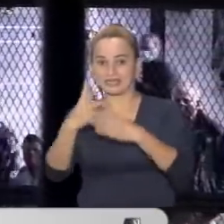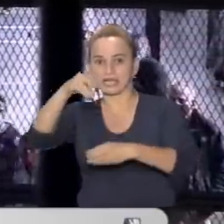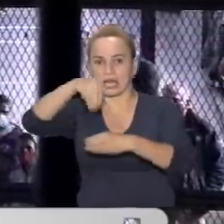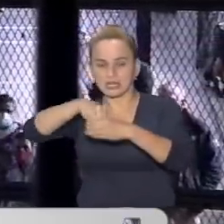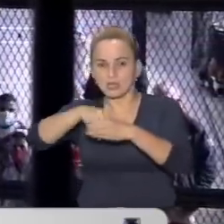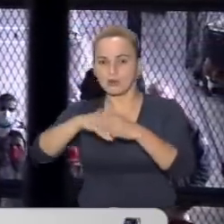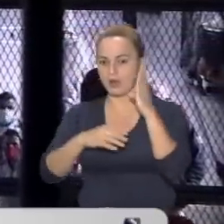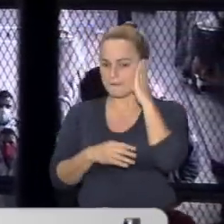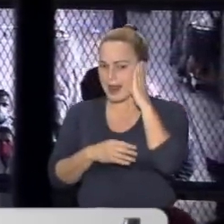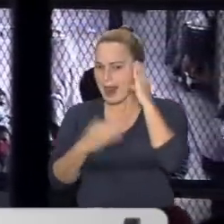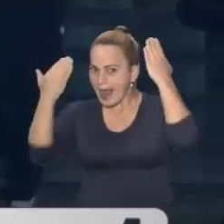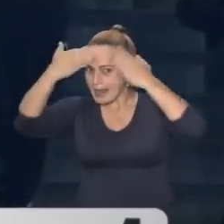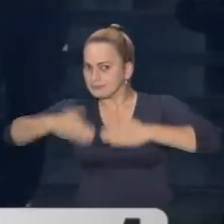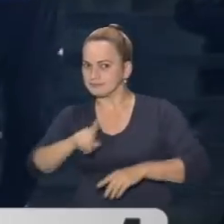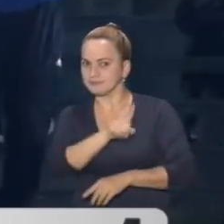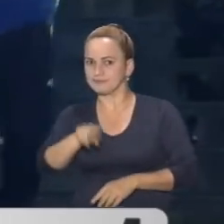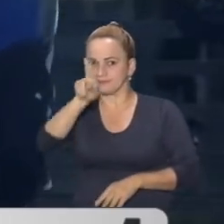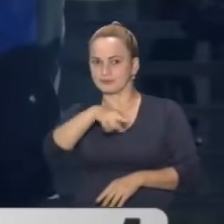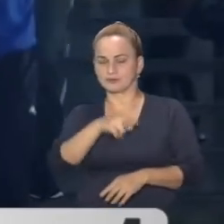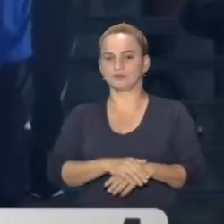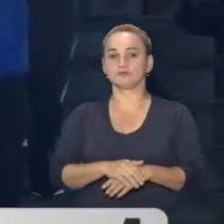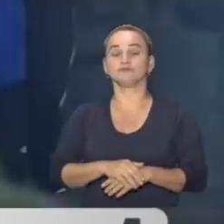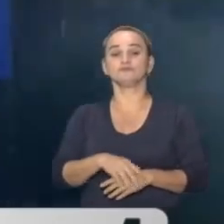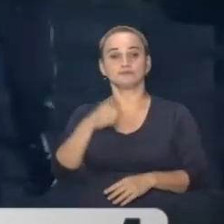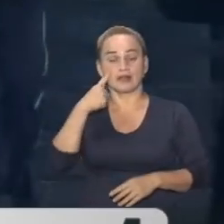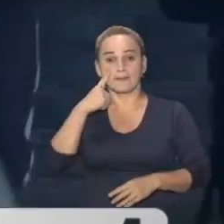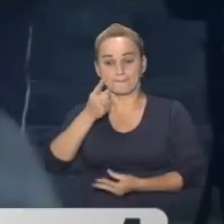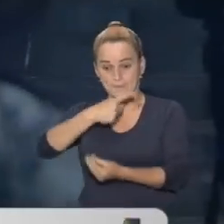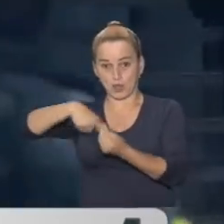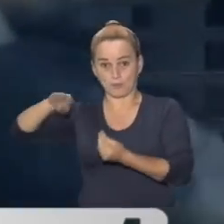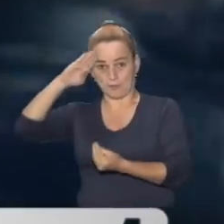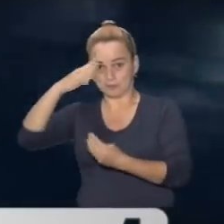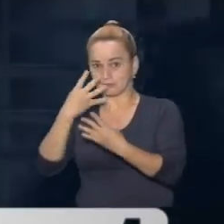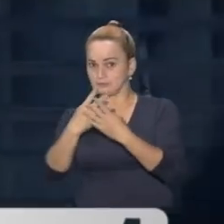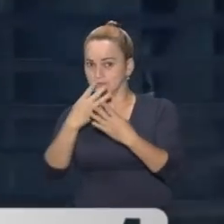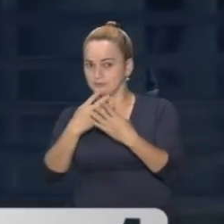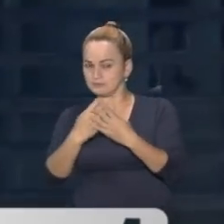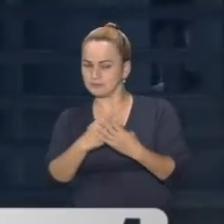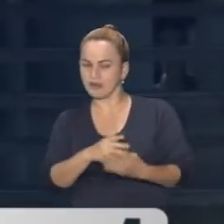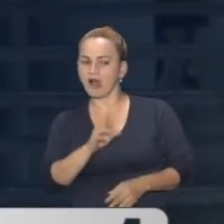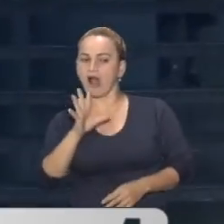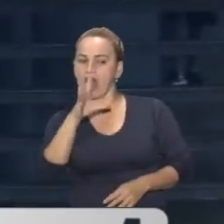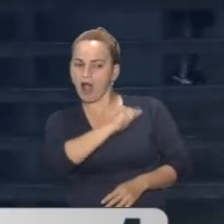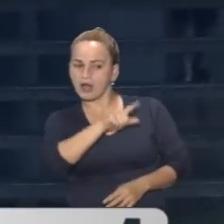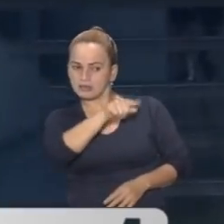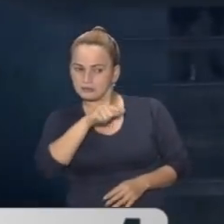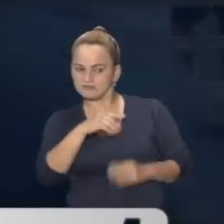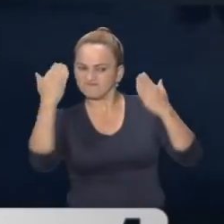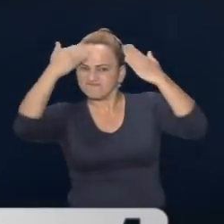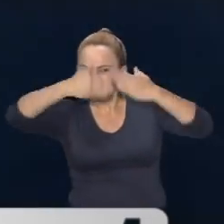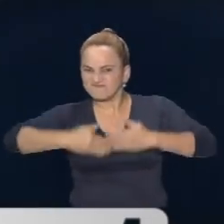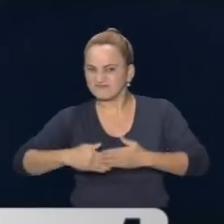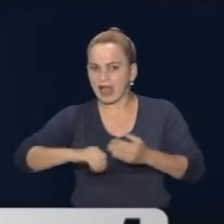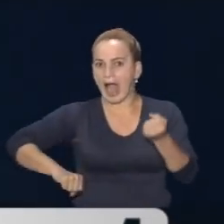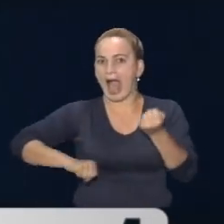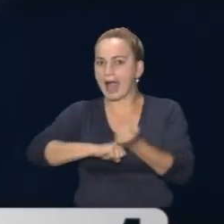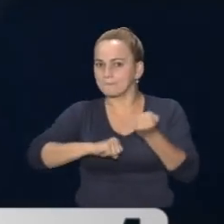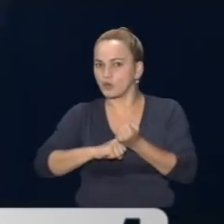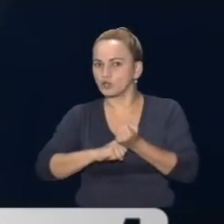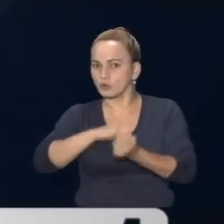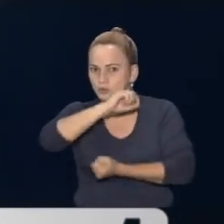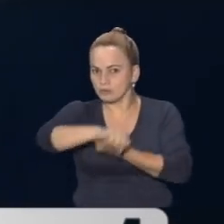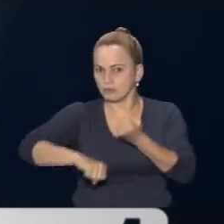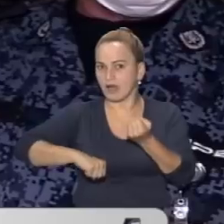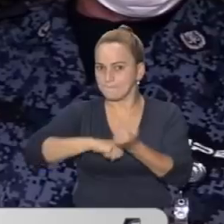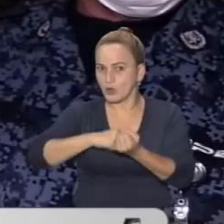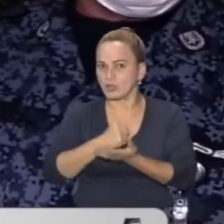estén reguladas. Varios integrantes del IMPEC están en la mira de las autoridades por aceptar sobornos de los internos. En lo